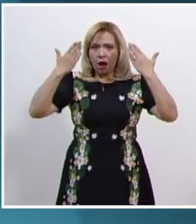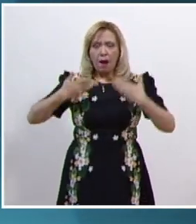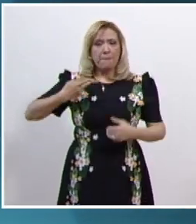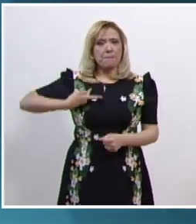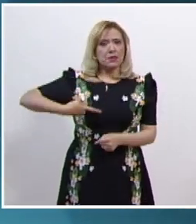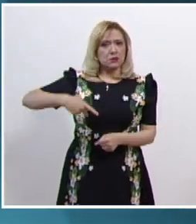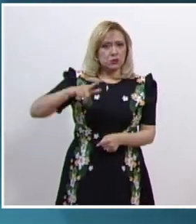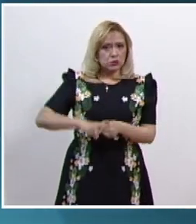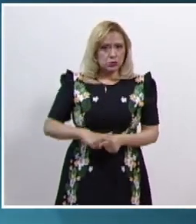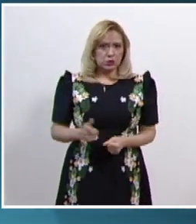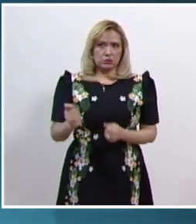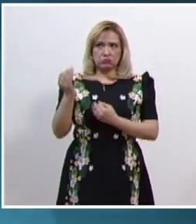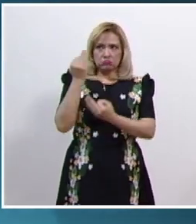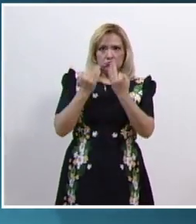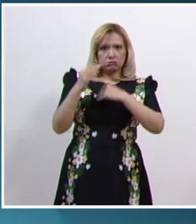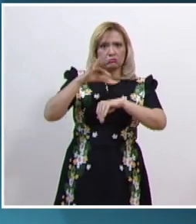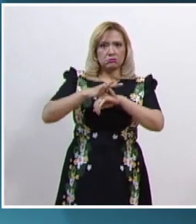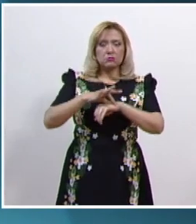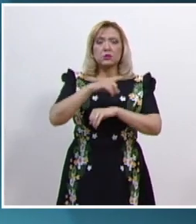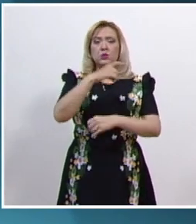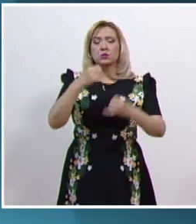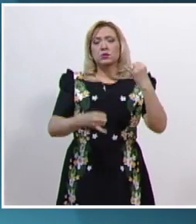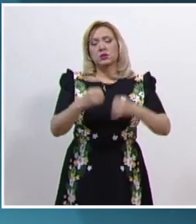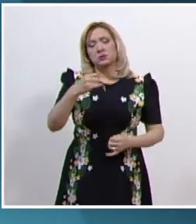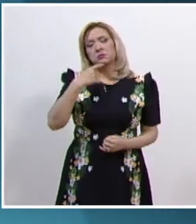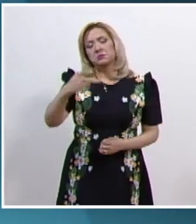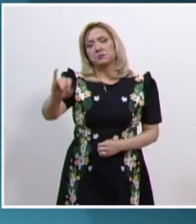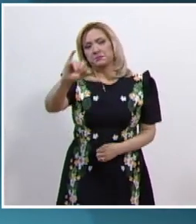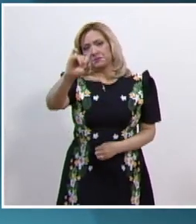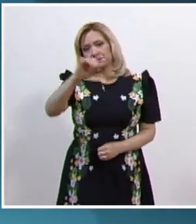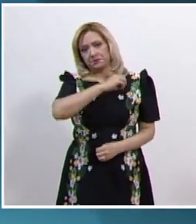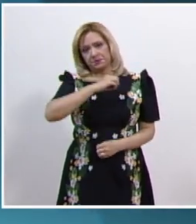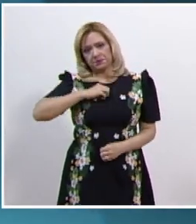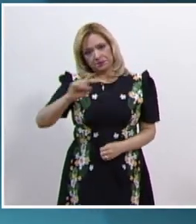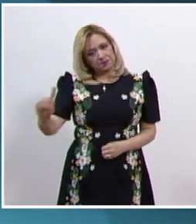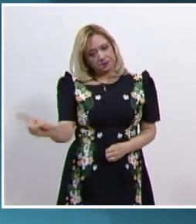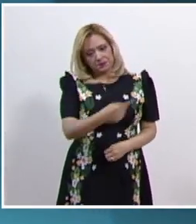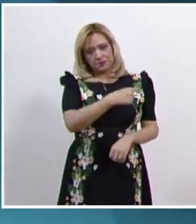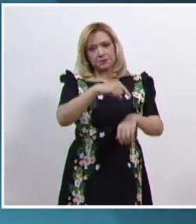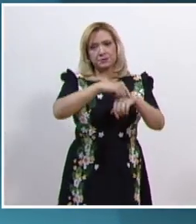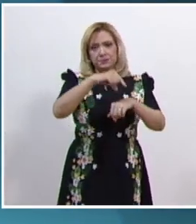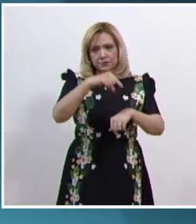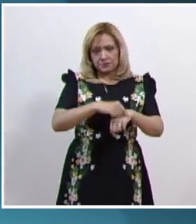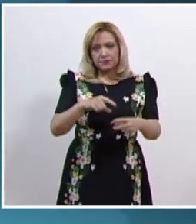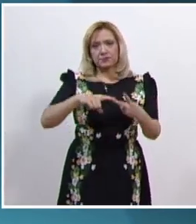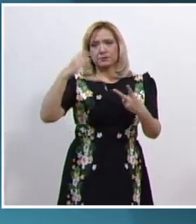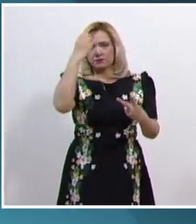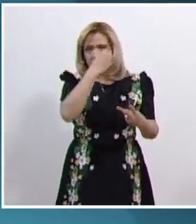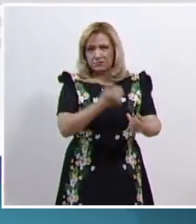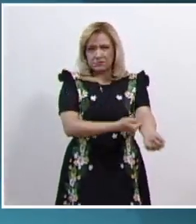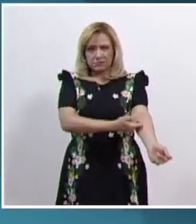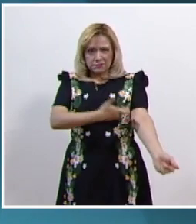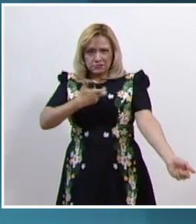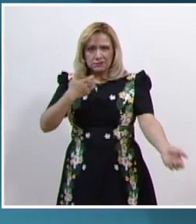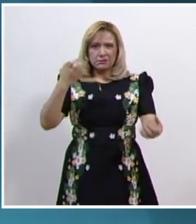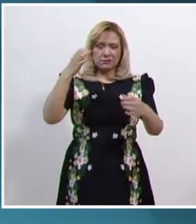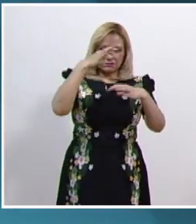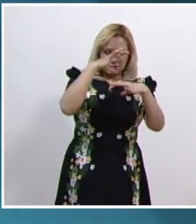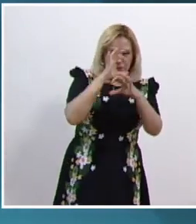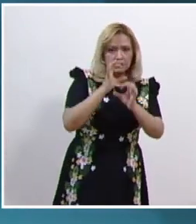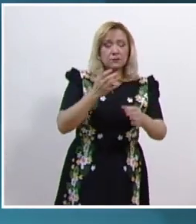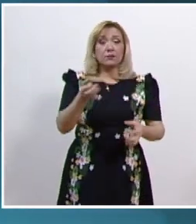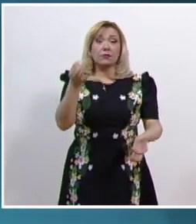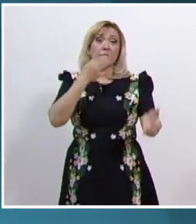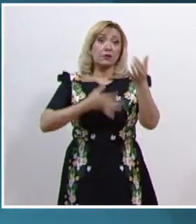la suspensión de plano y ordenó a las autoridades realizar valoración médica, estudios y otorgar medicamentos a este grupo